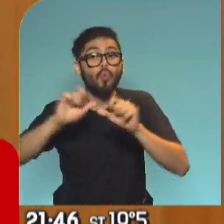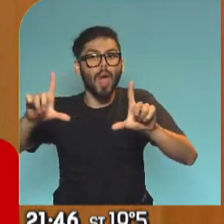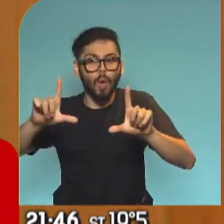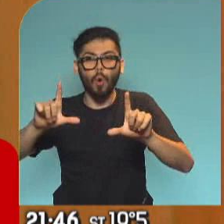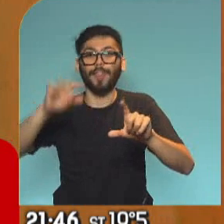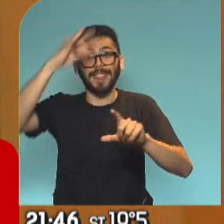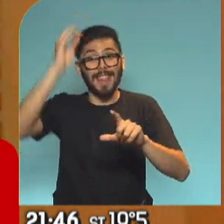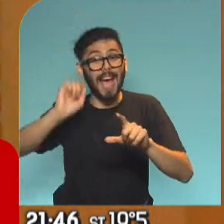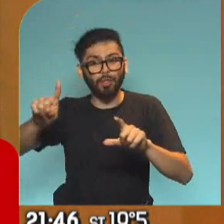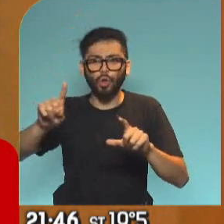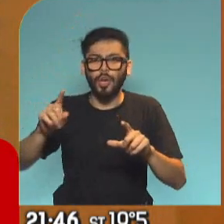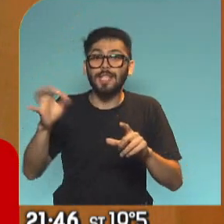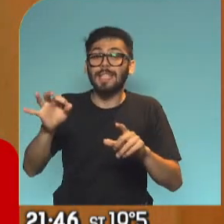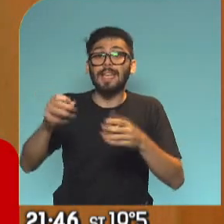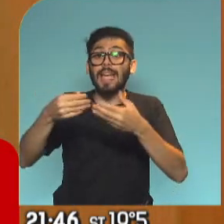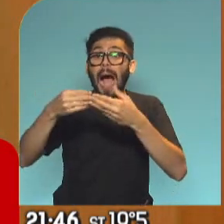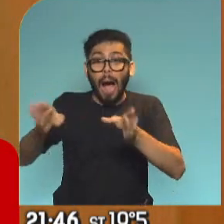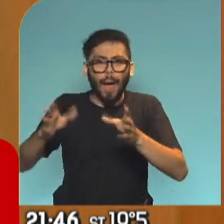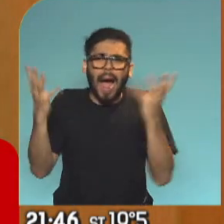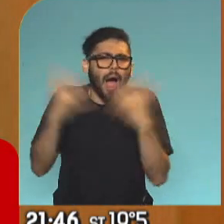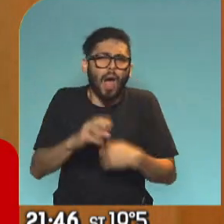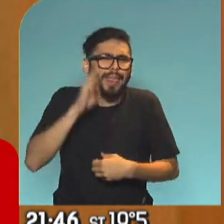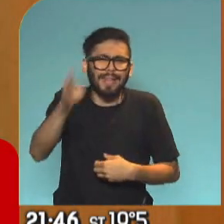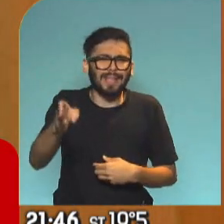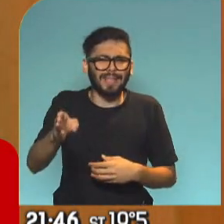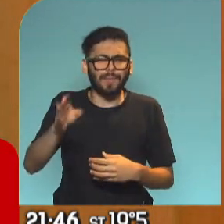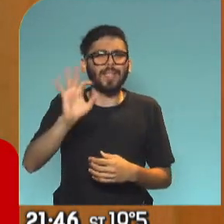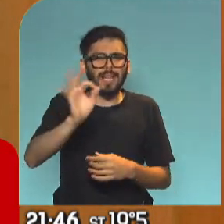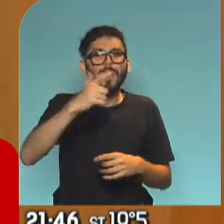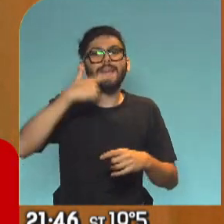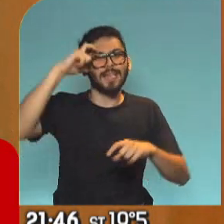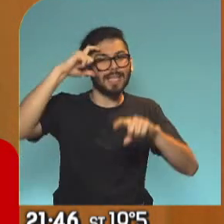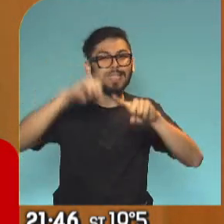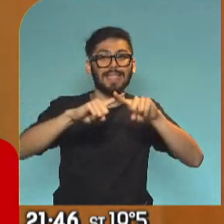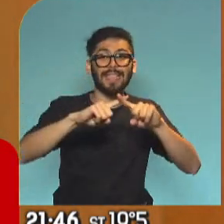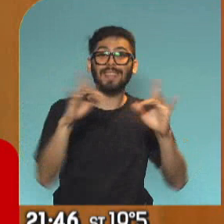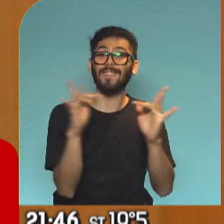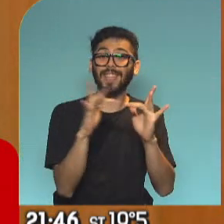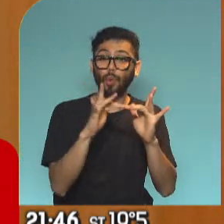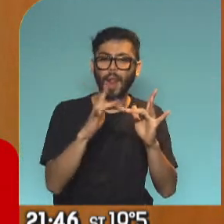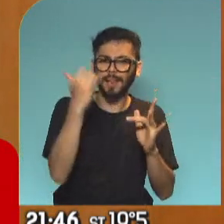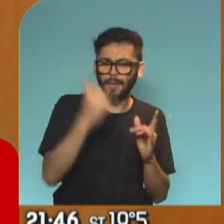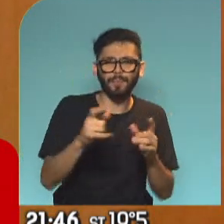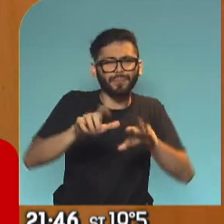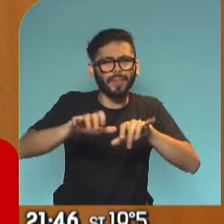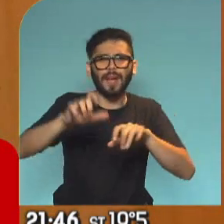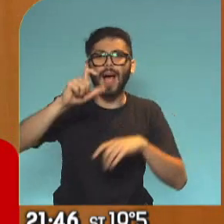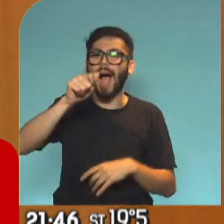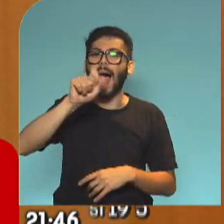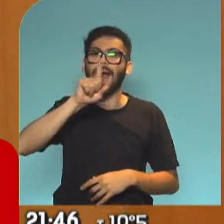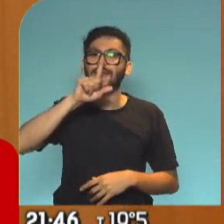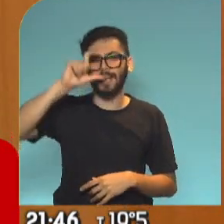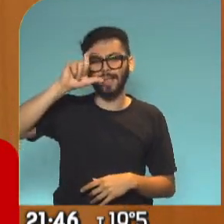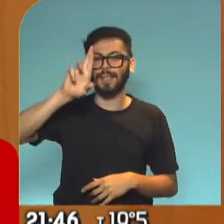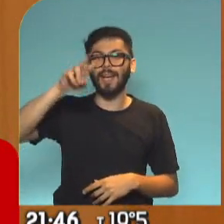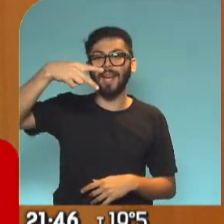su teatro. Apenas estrena hay que ir a ver su espectáculo. Ya saben que Sex Virtual está en escena. Entren a Alternativa Teatral, investiguen sobre lo